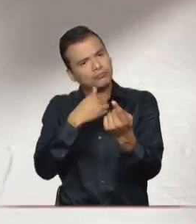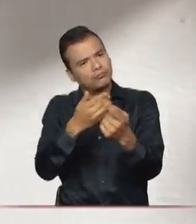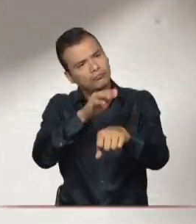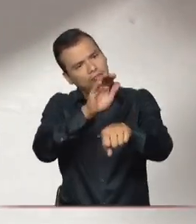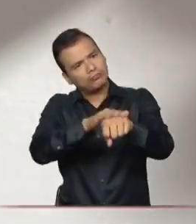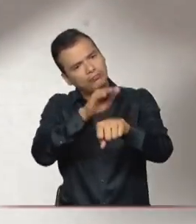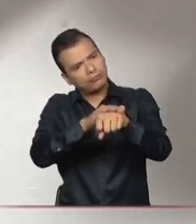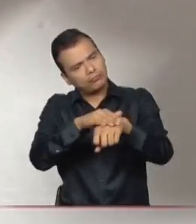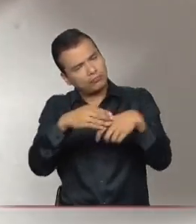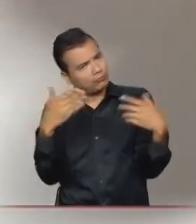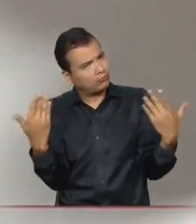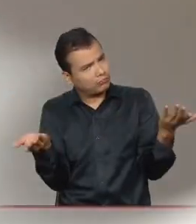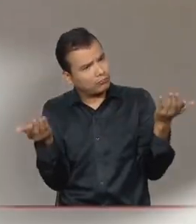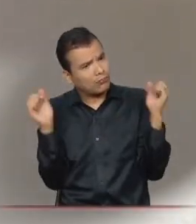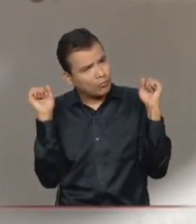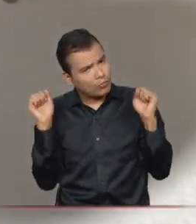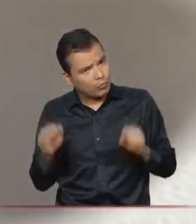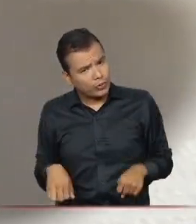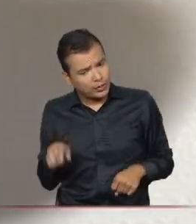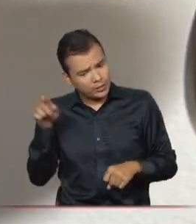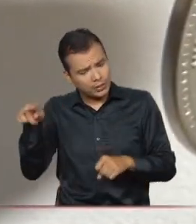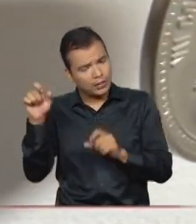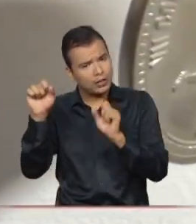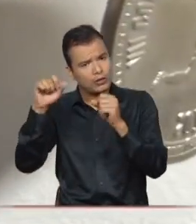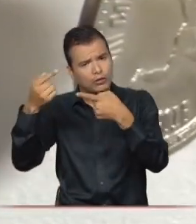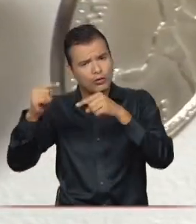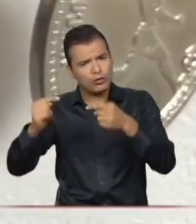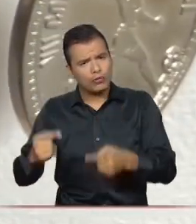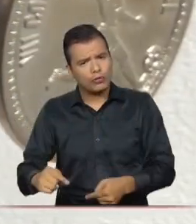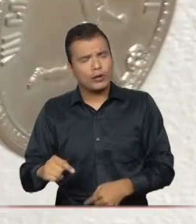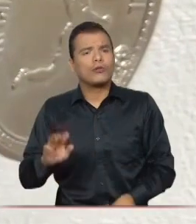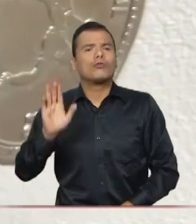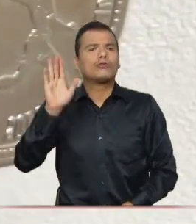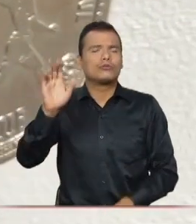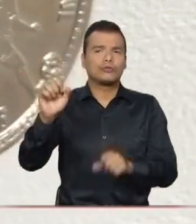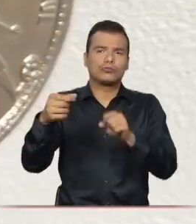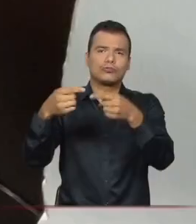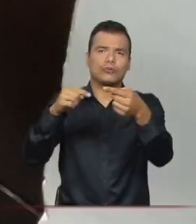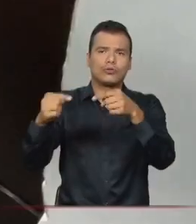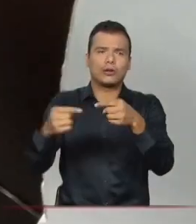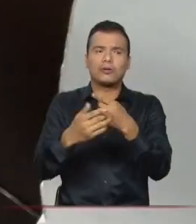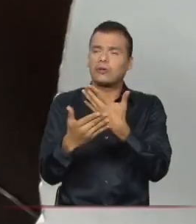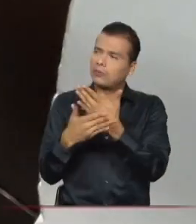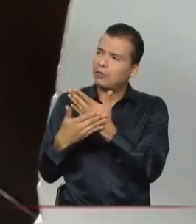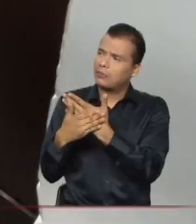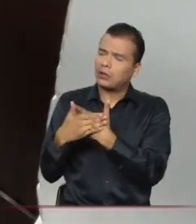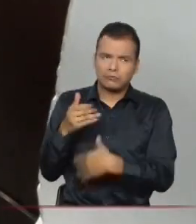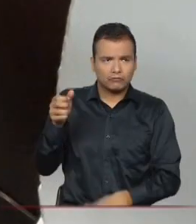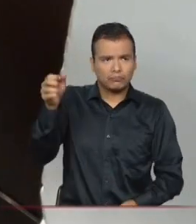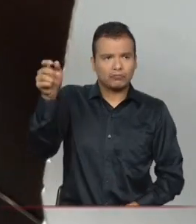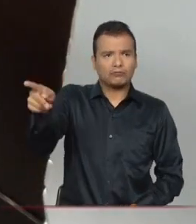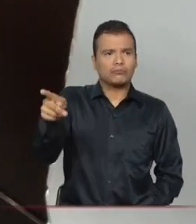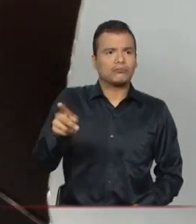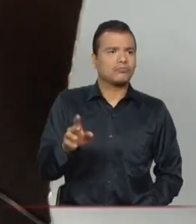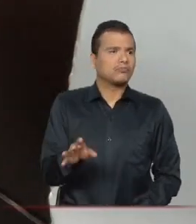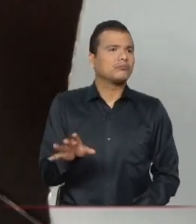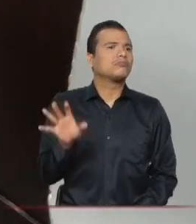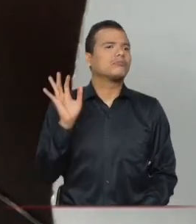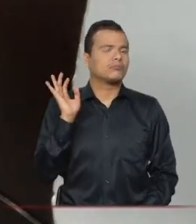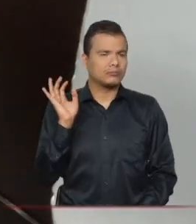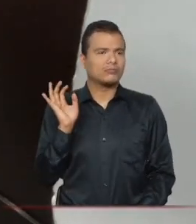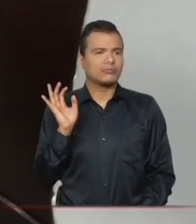y le dije que por qué no organizaban un torneo. Entonces me copió y ese